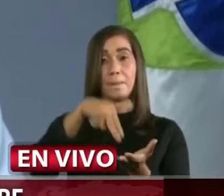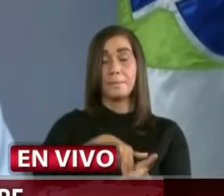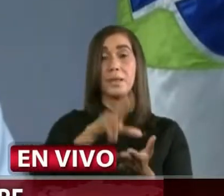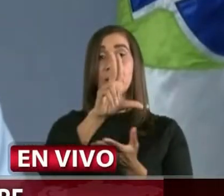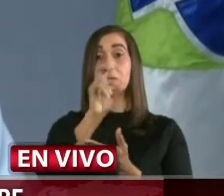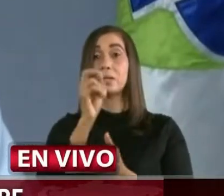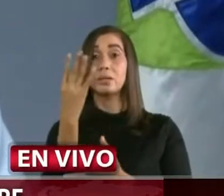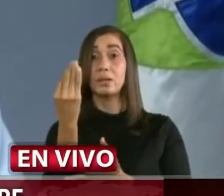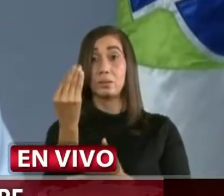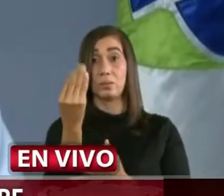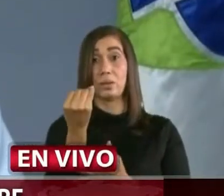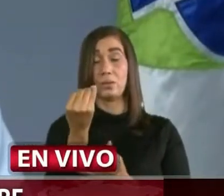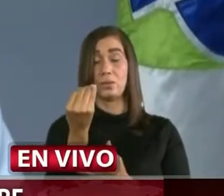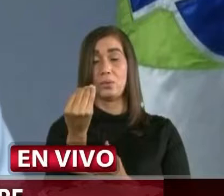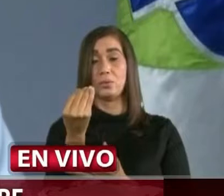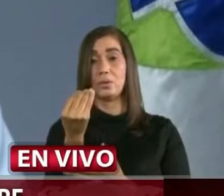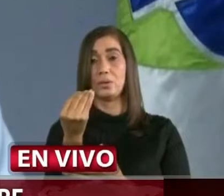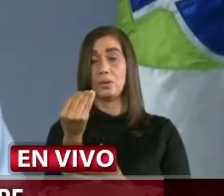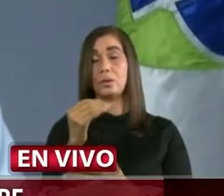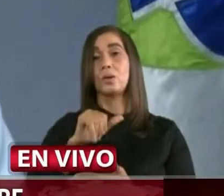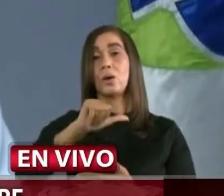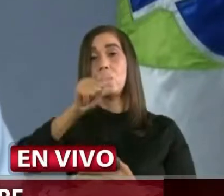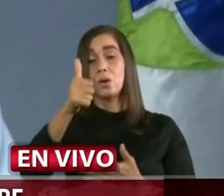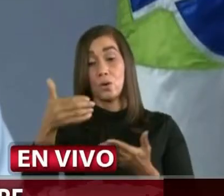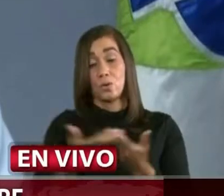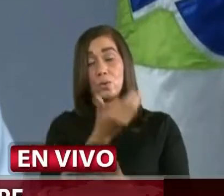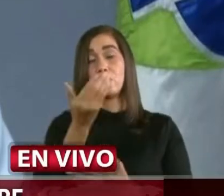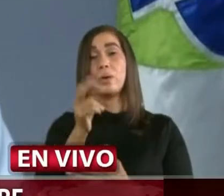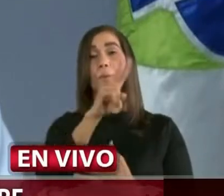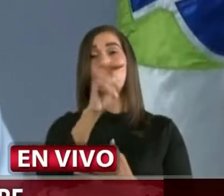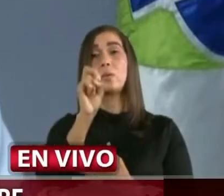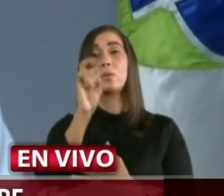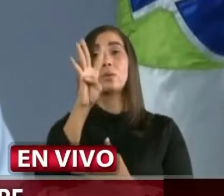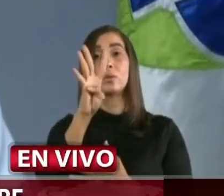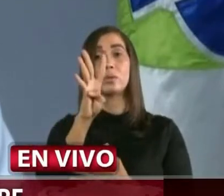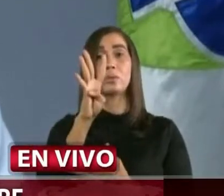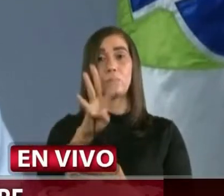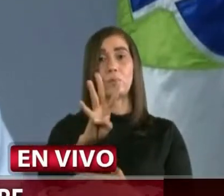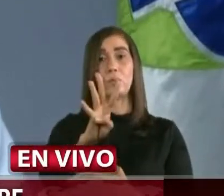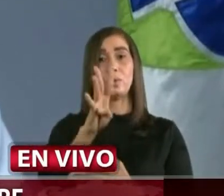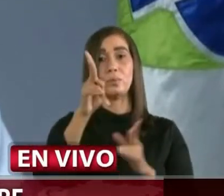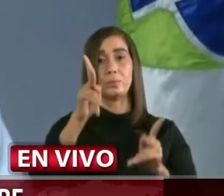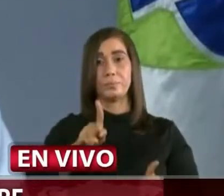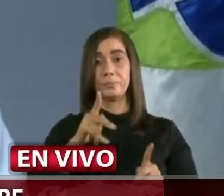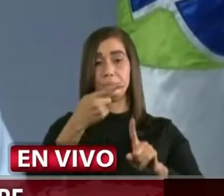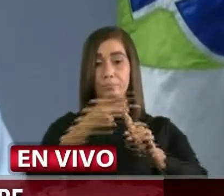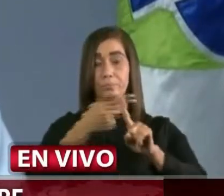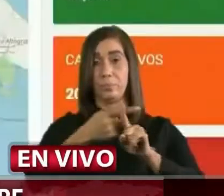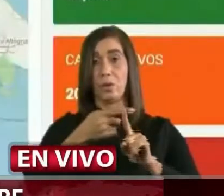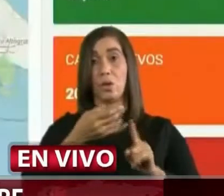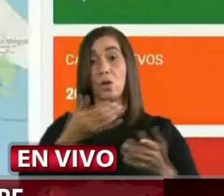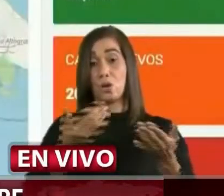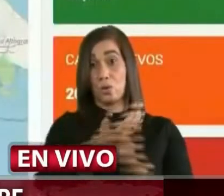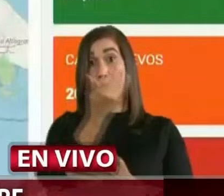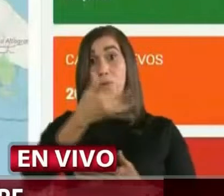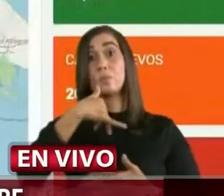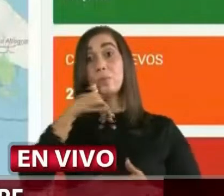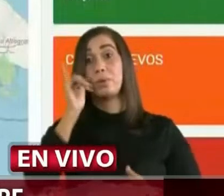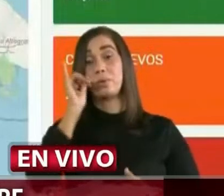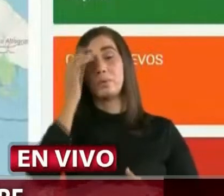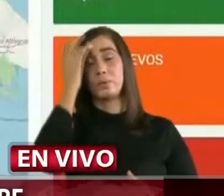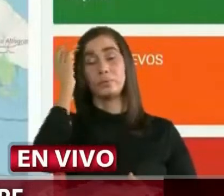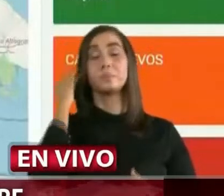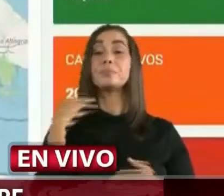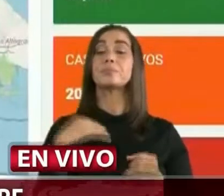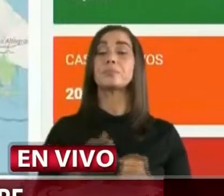12.314, con un total de casos nuevos de 204 registrados en el día de ayer.